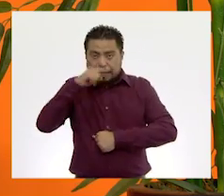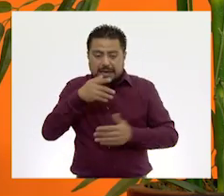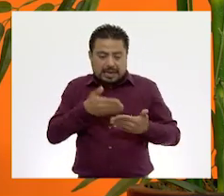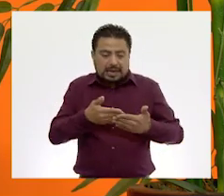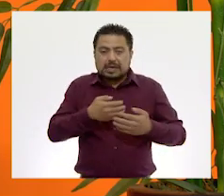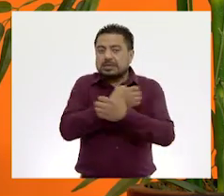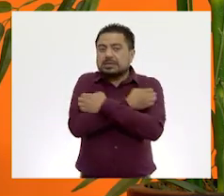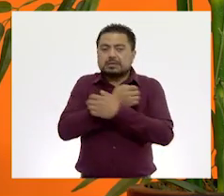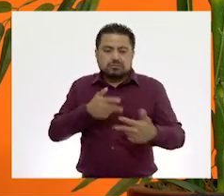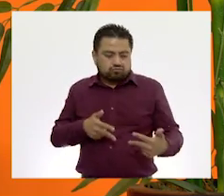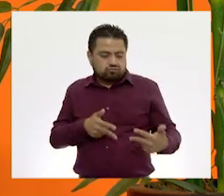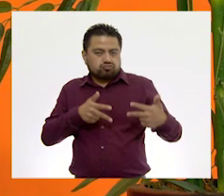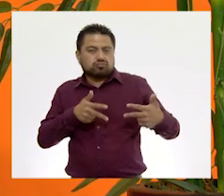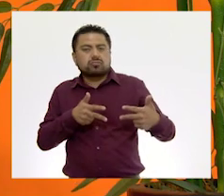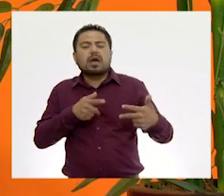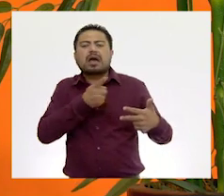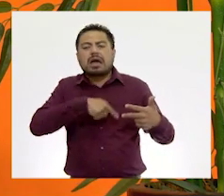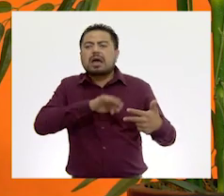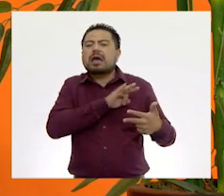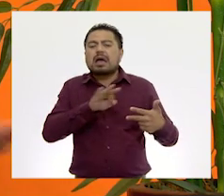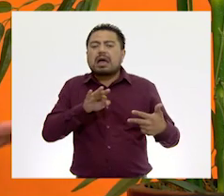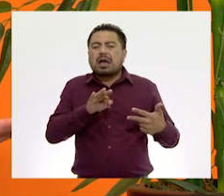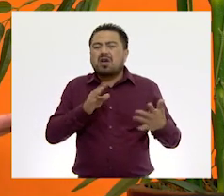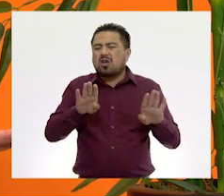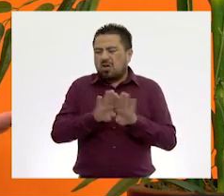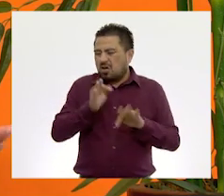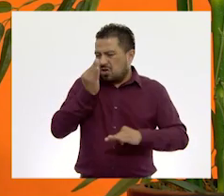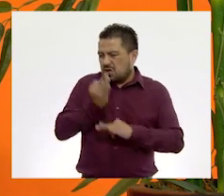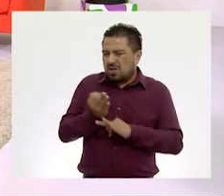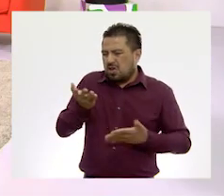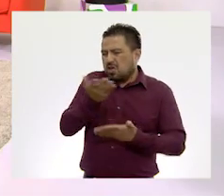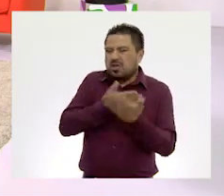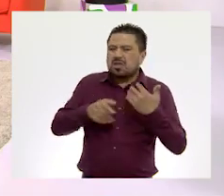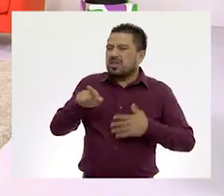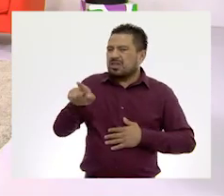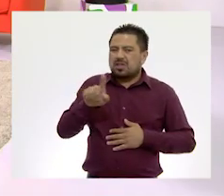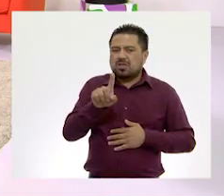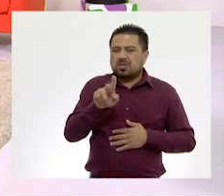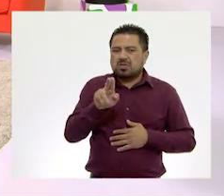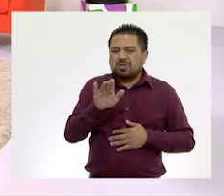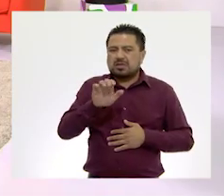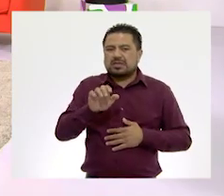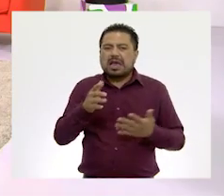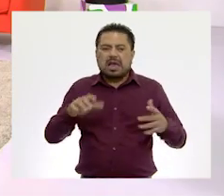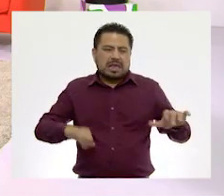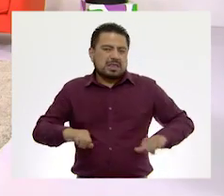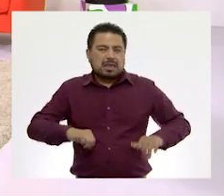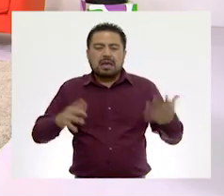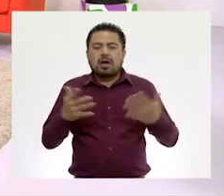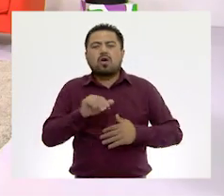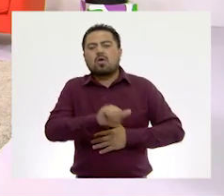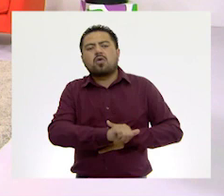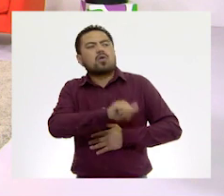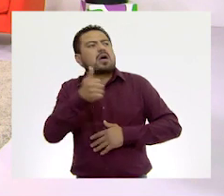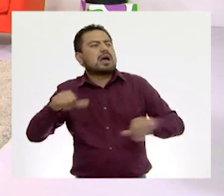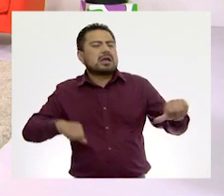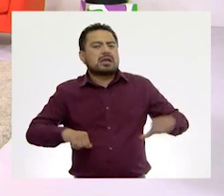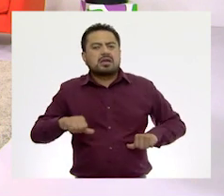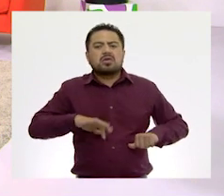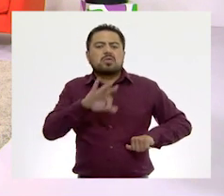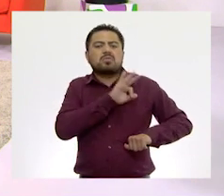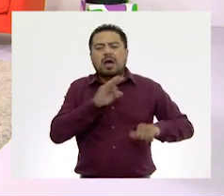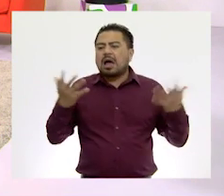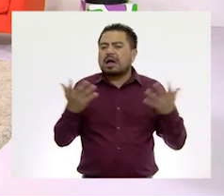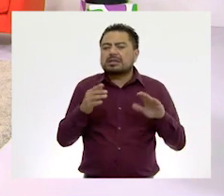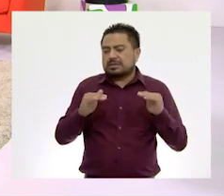esta educación a distancia también vayan, así como nos compartió Dulce de las actividades que hace, algunas otras actividades que puedan realizar